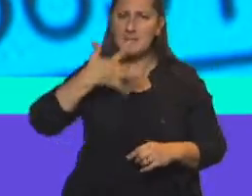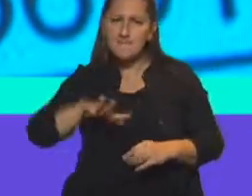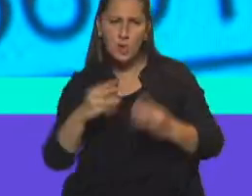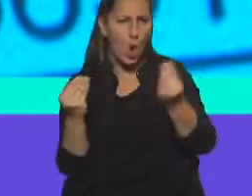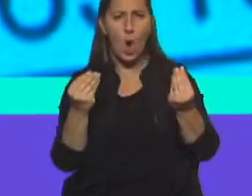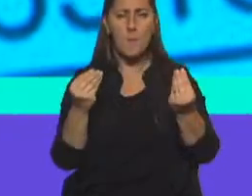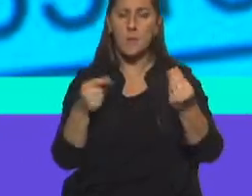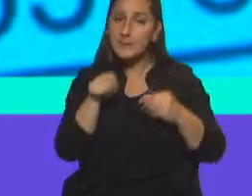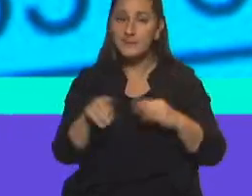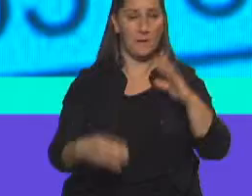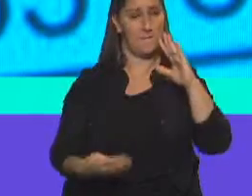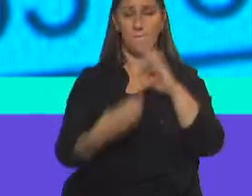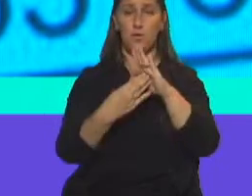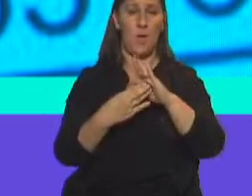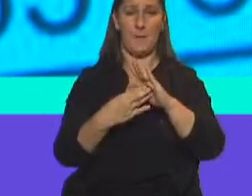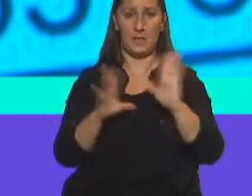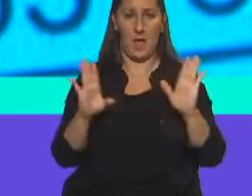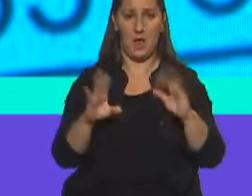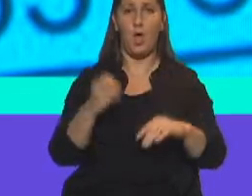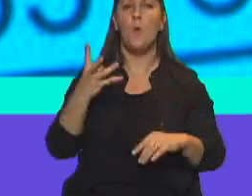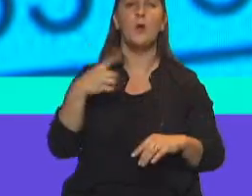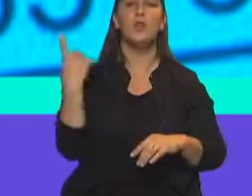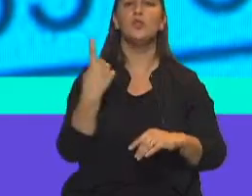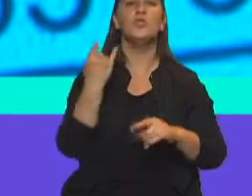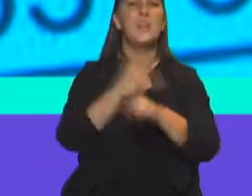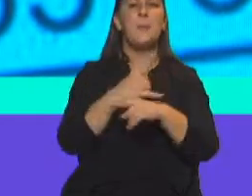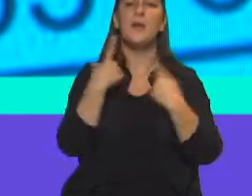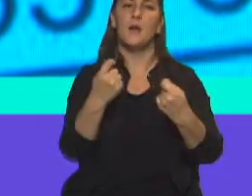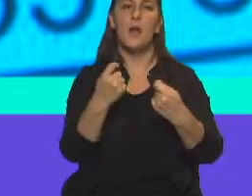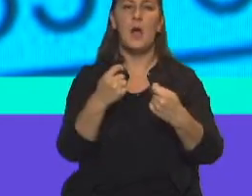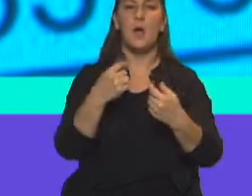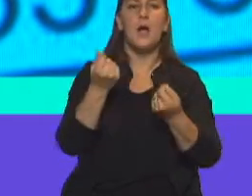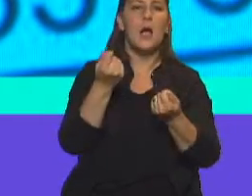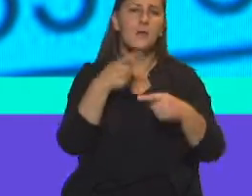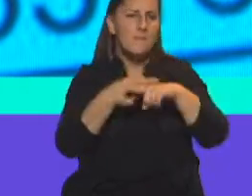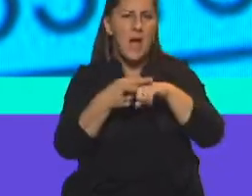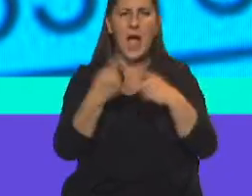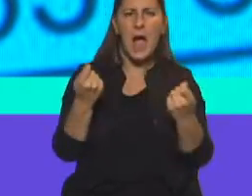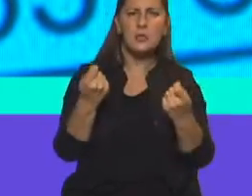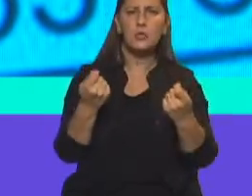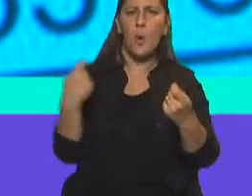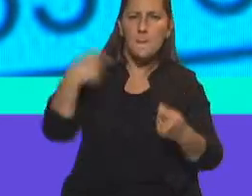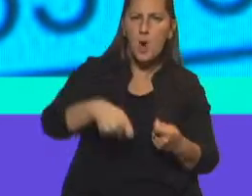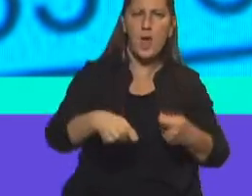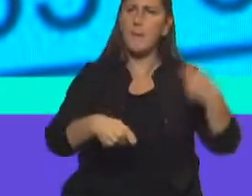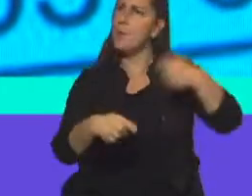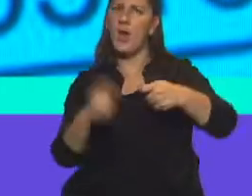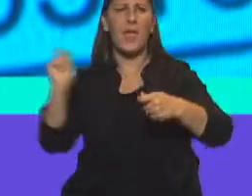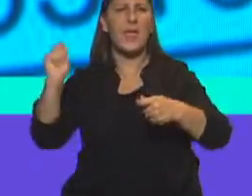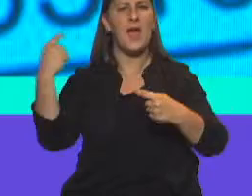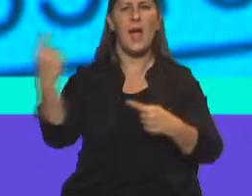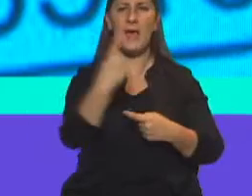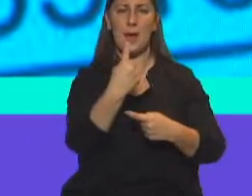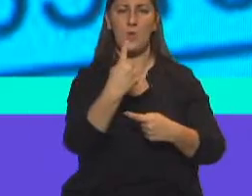son fundamentales. Porque si no, siempre discutimos el gasto y siempre discutimos todo lo que hay que poner en distintos lugares, que obviamente es una